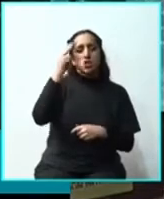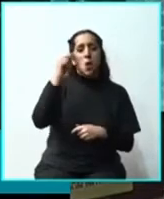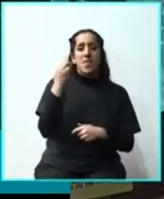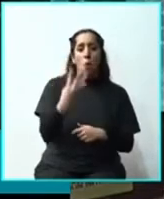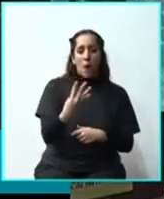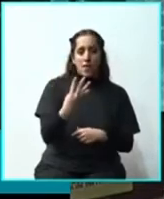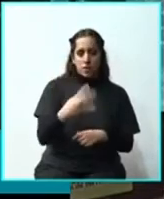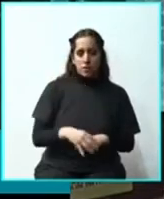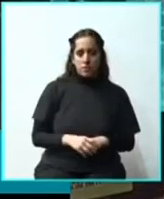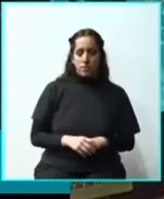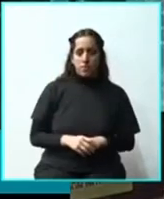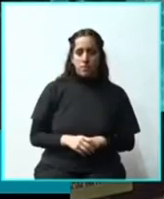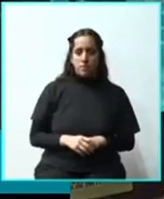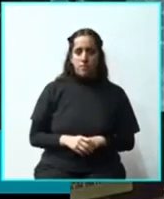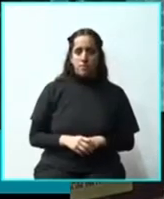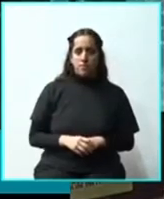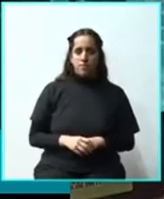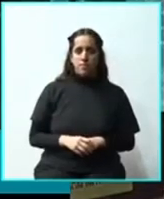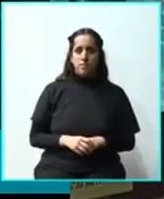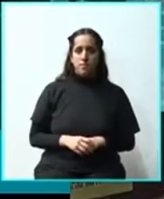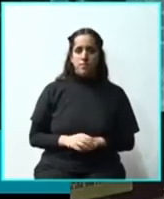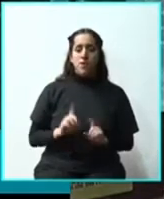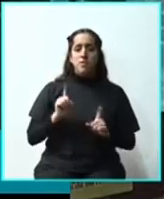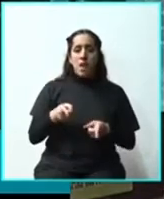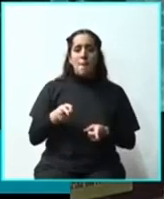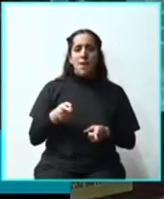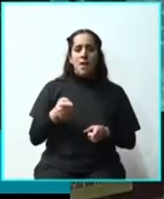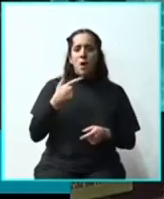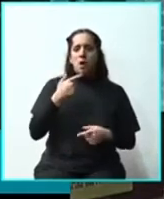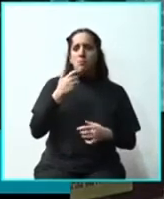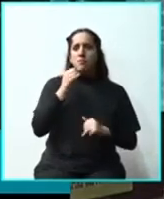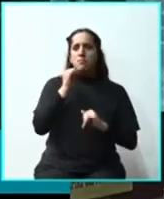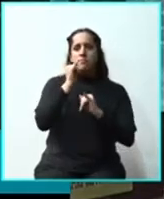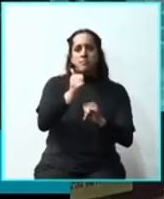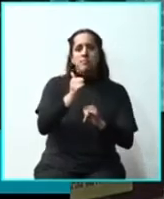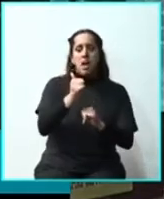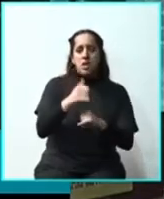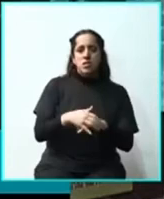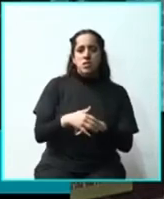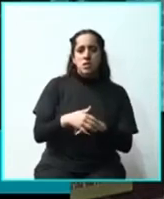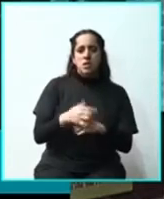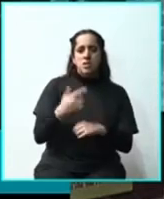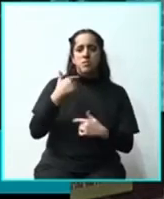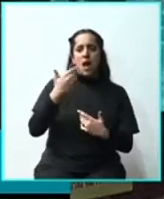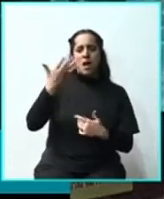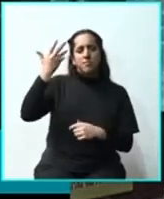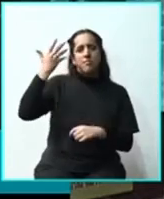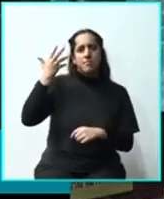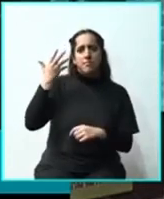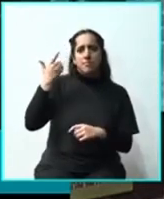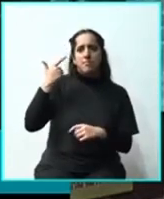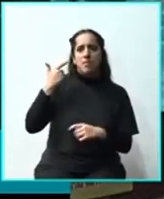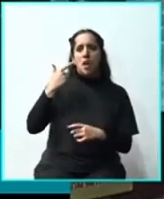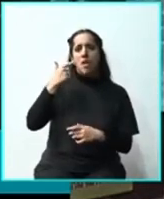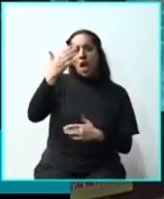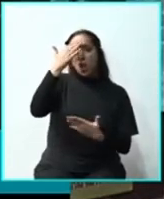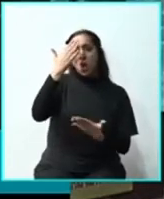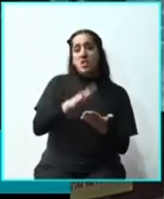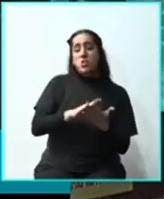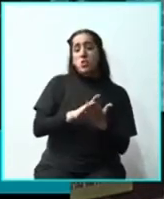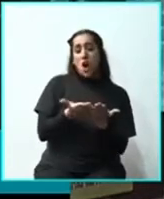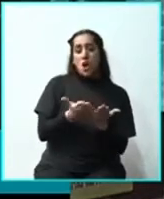294 y empezar diciendo lo que consagra ya la Constitución de la